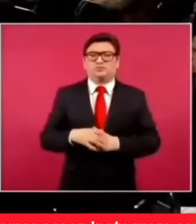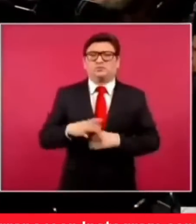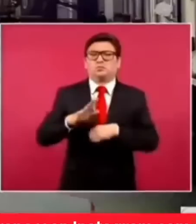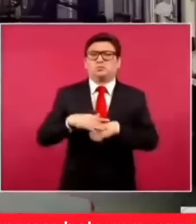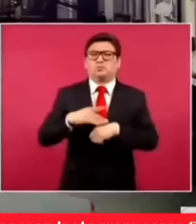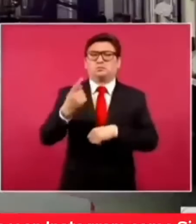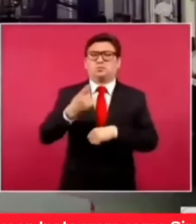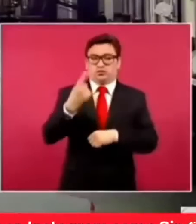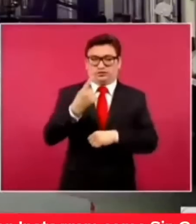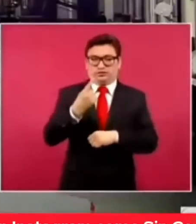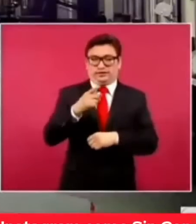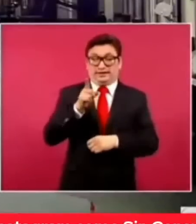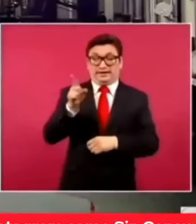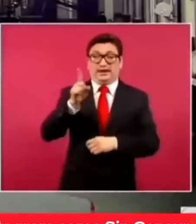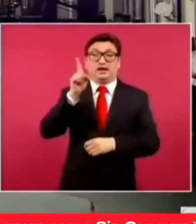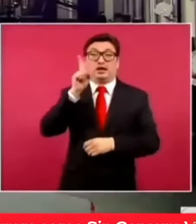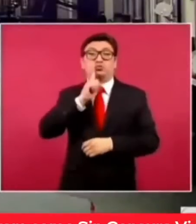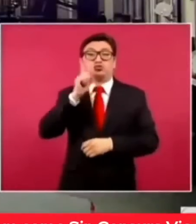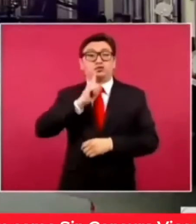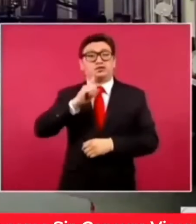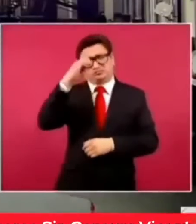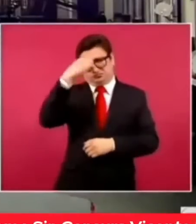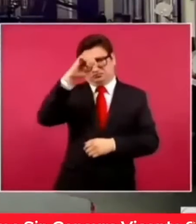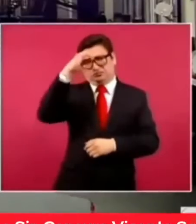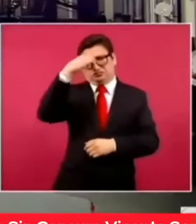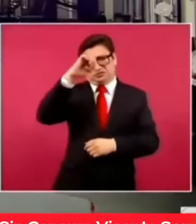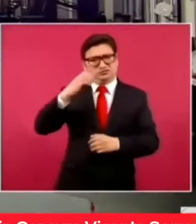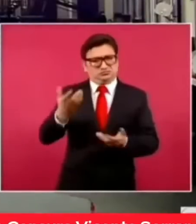Porque es una mujer experimentada.